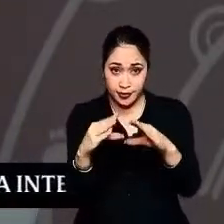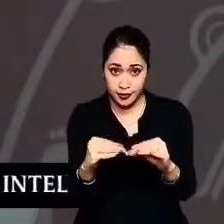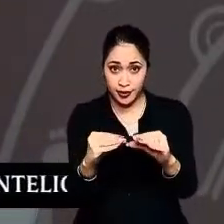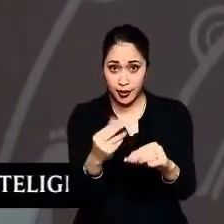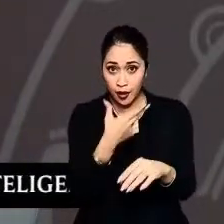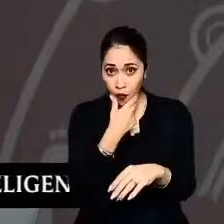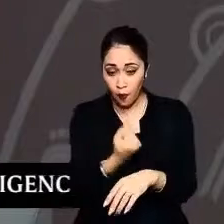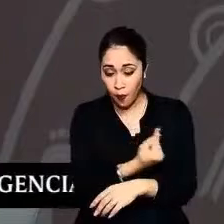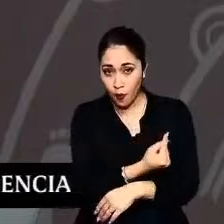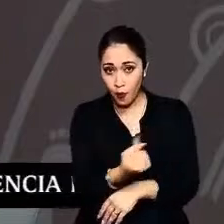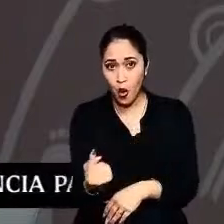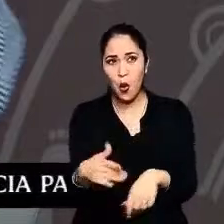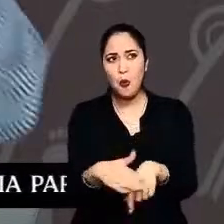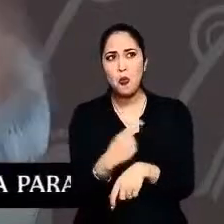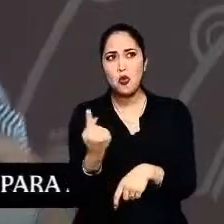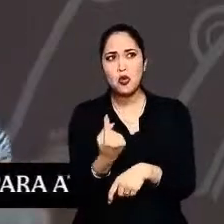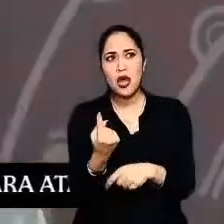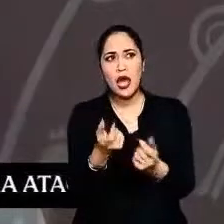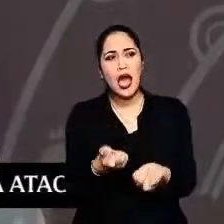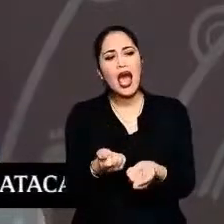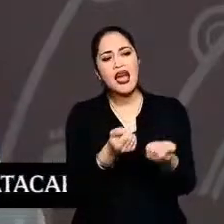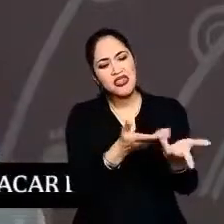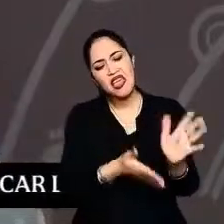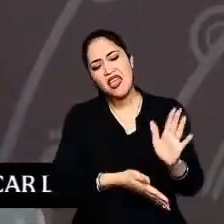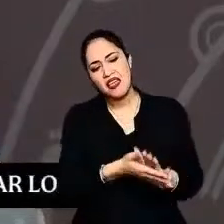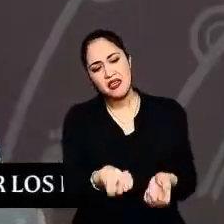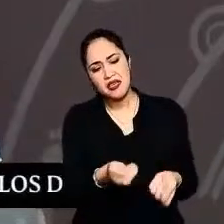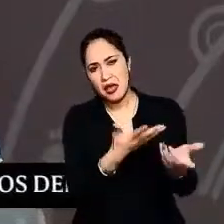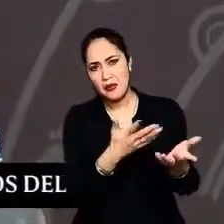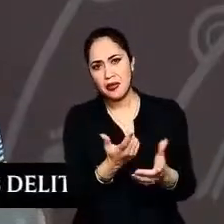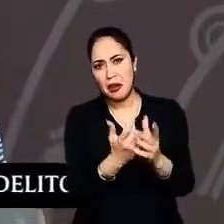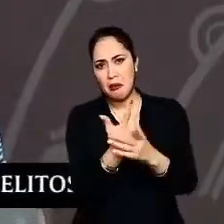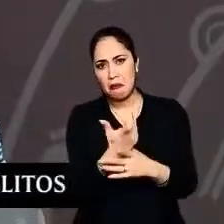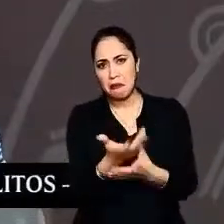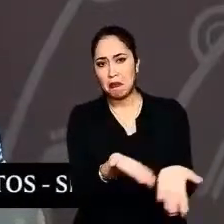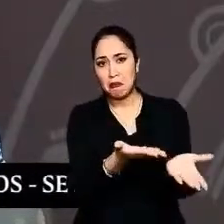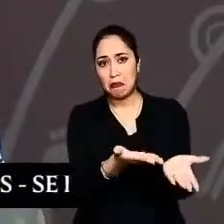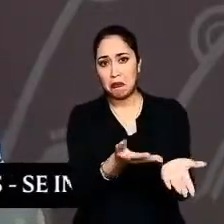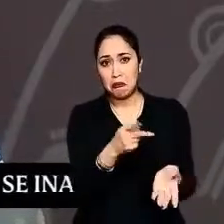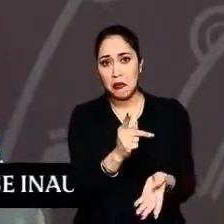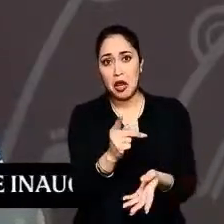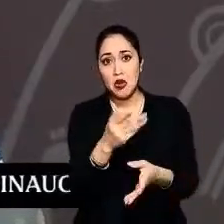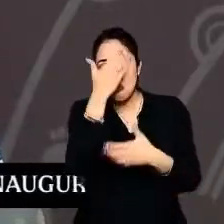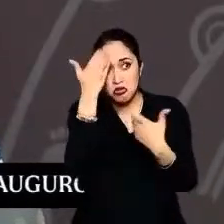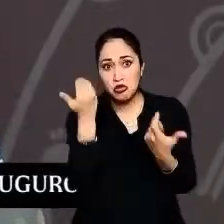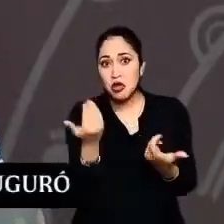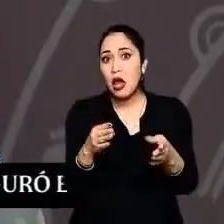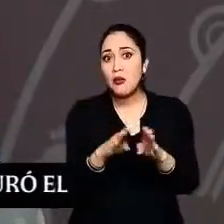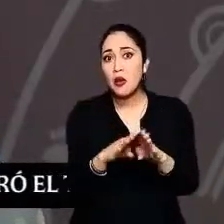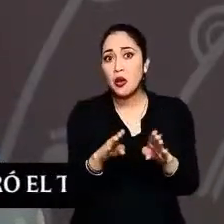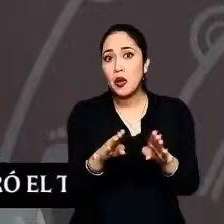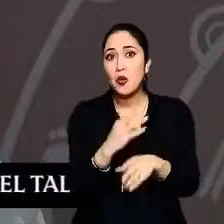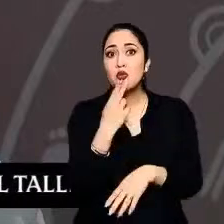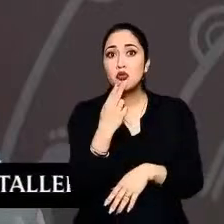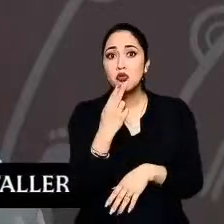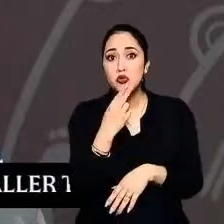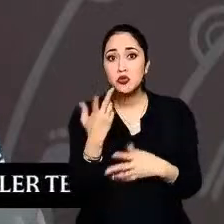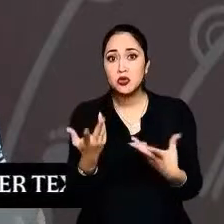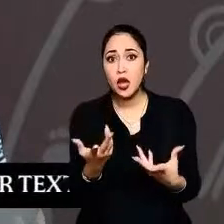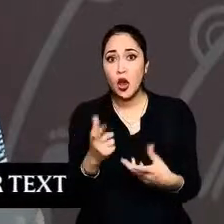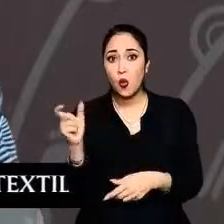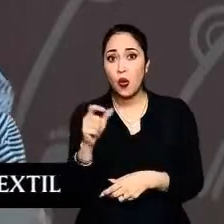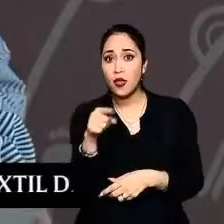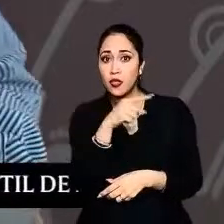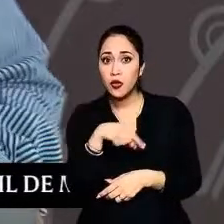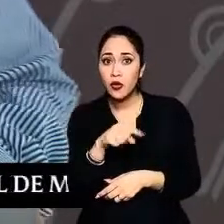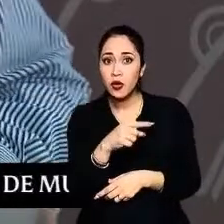Porque si solamente le damos recursos y no lo capacitamos, van a llegar en sus días francos, ebrios a casa, van